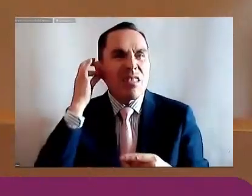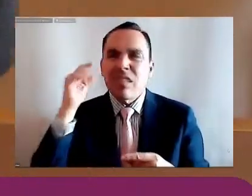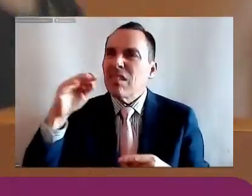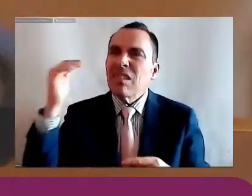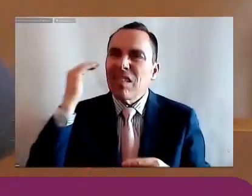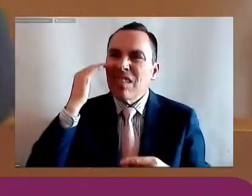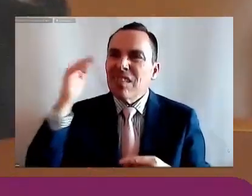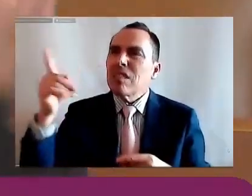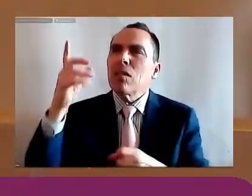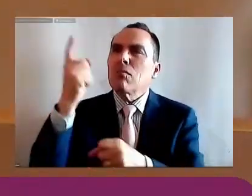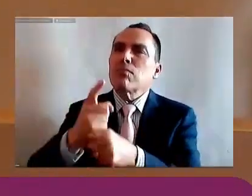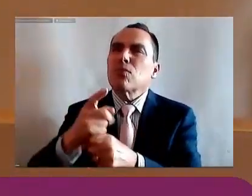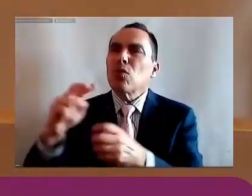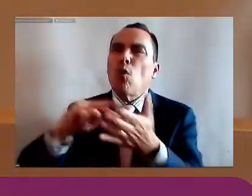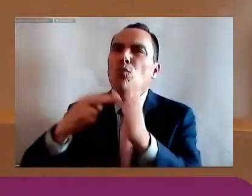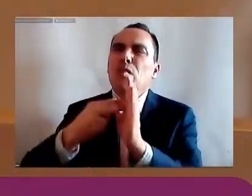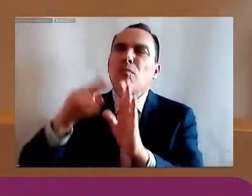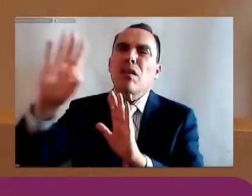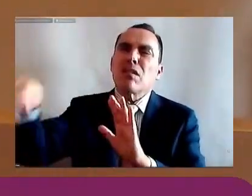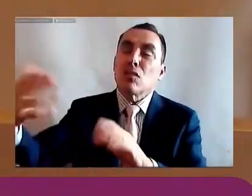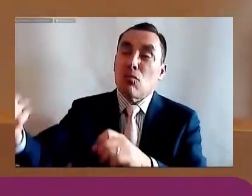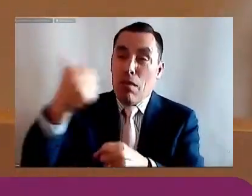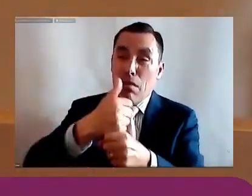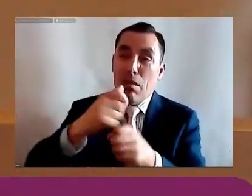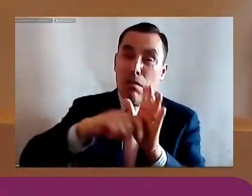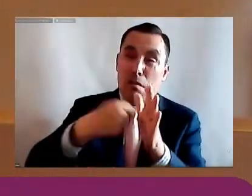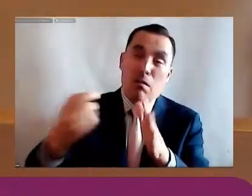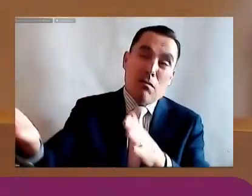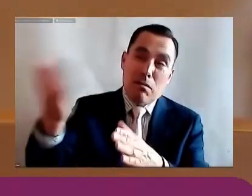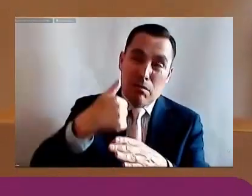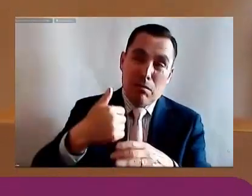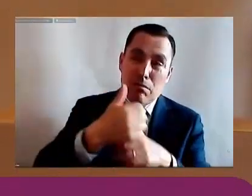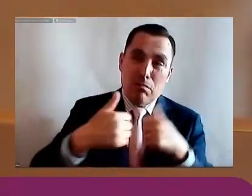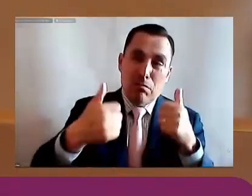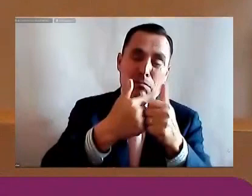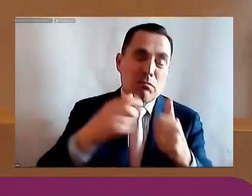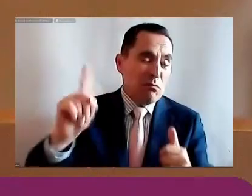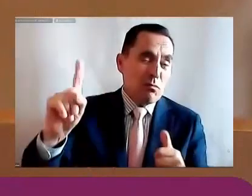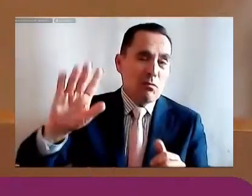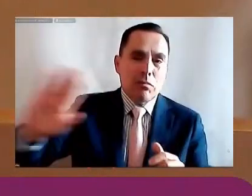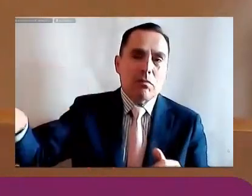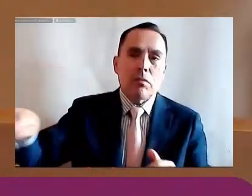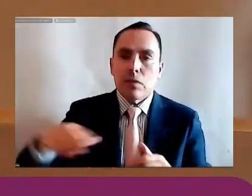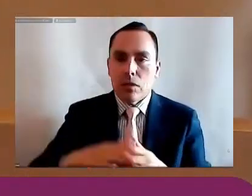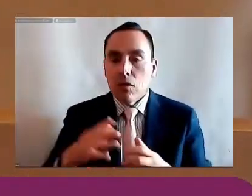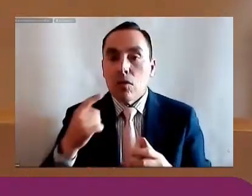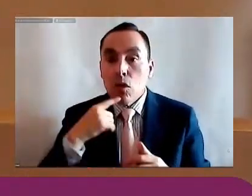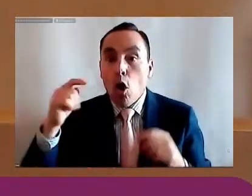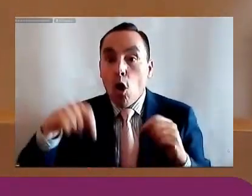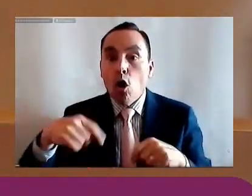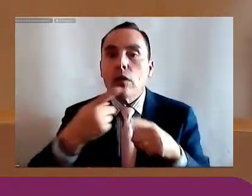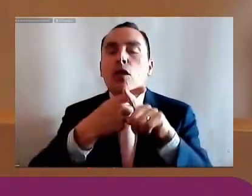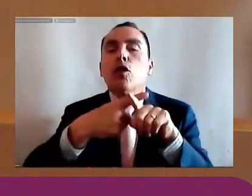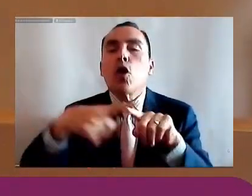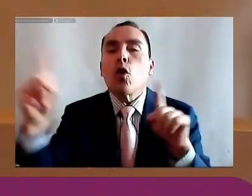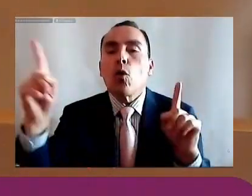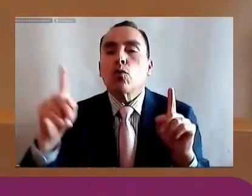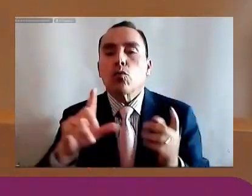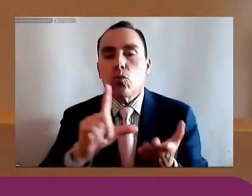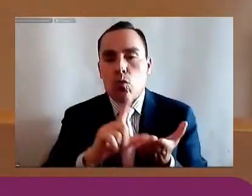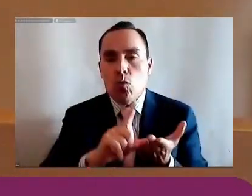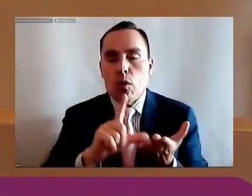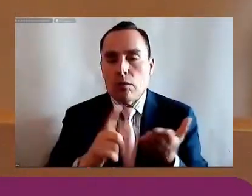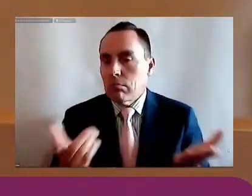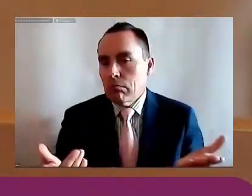es problemática, etc. Y entonces, en alguna medida, el acoso sexual se está resolviendo en otra parte. O